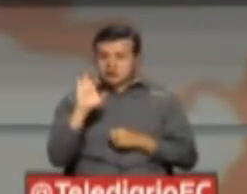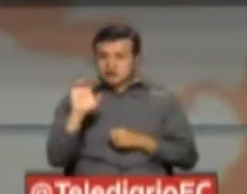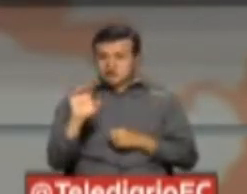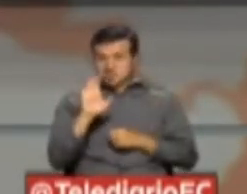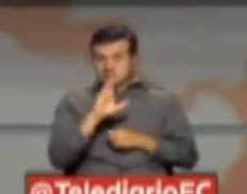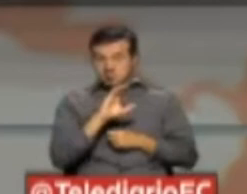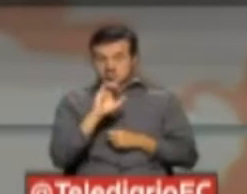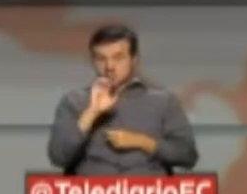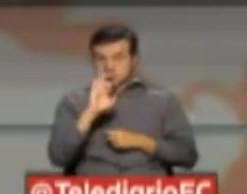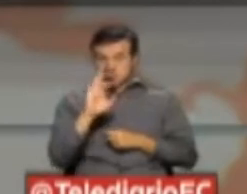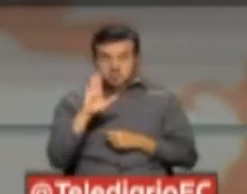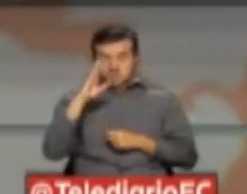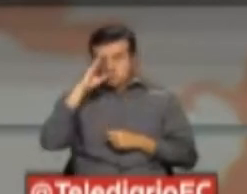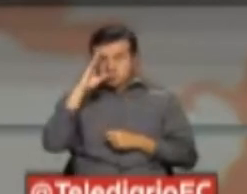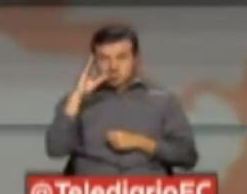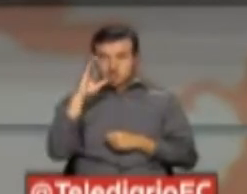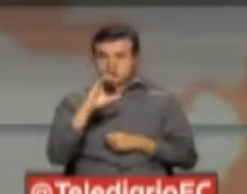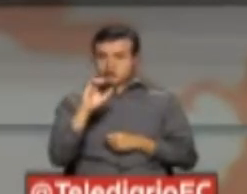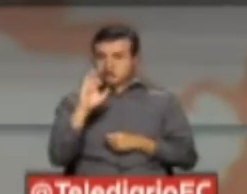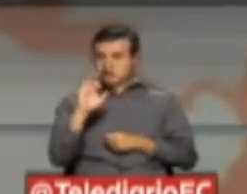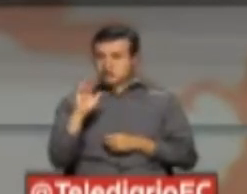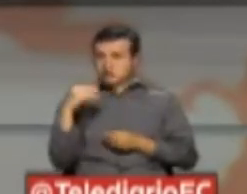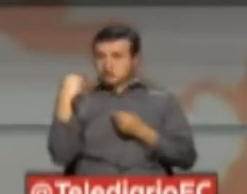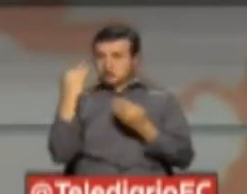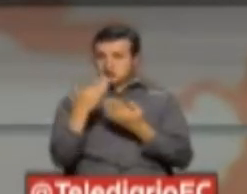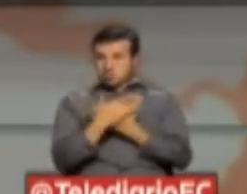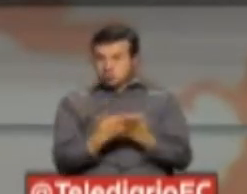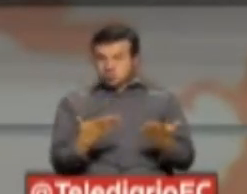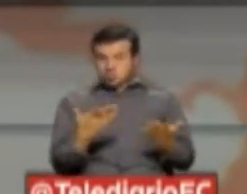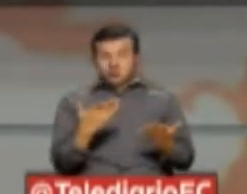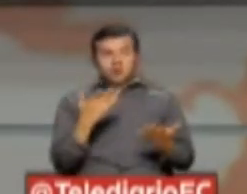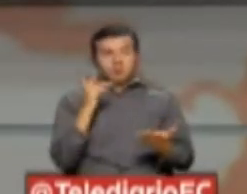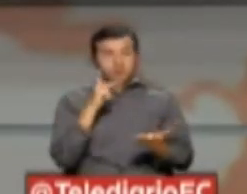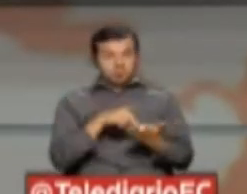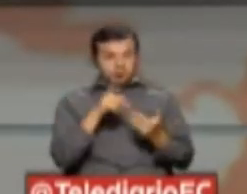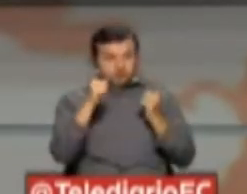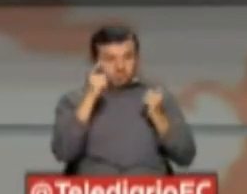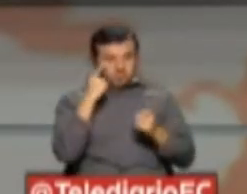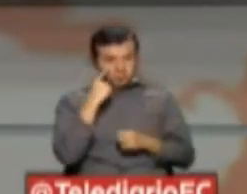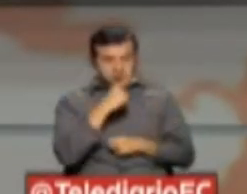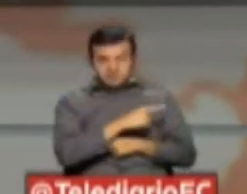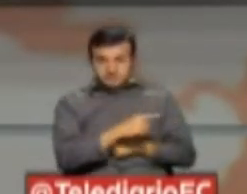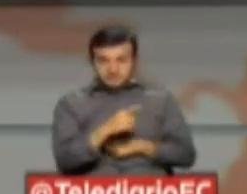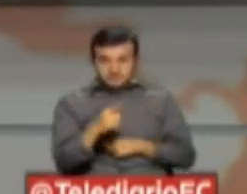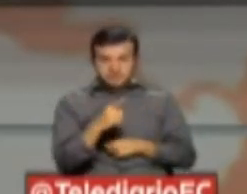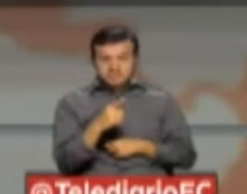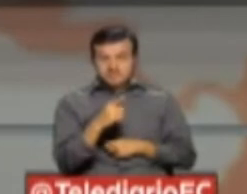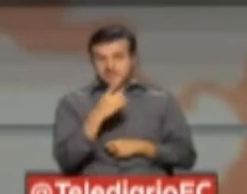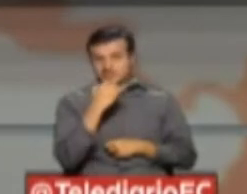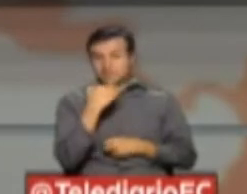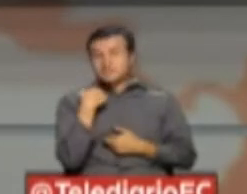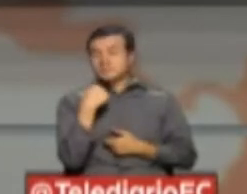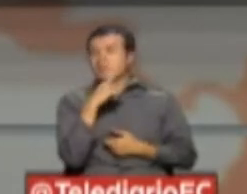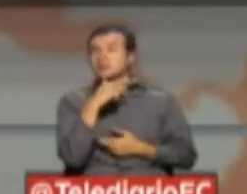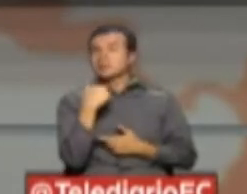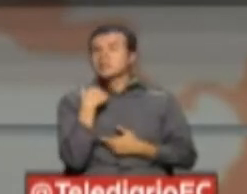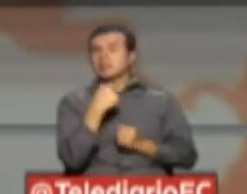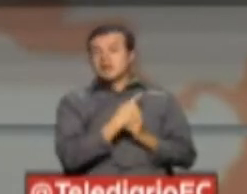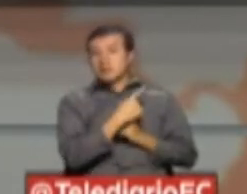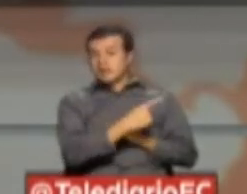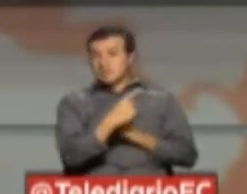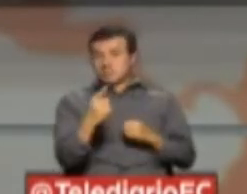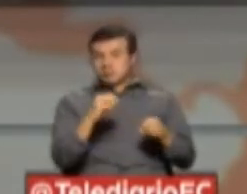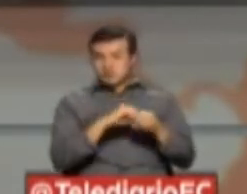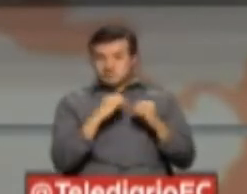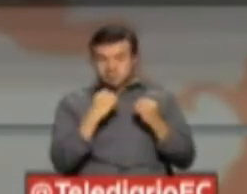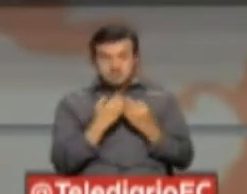la policía entrega al aceite porque es un punto de control del aceite y ahí tenemos que ver ese grado de responsabilidad de cada una de las